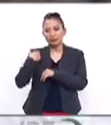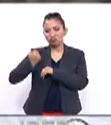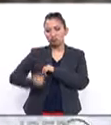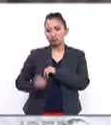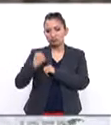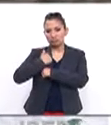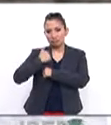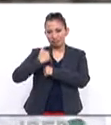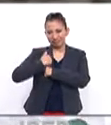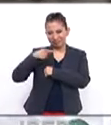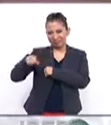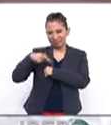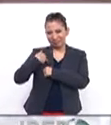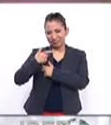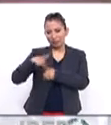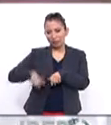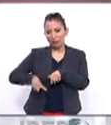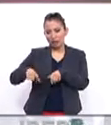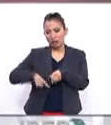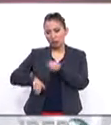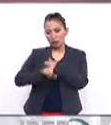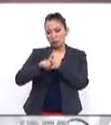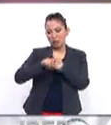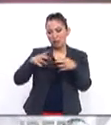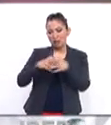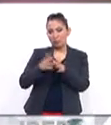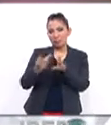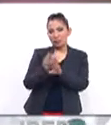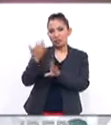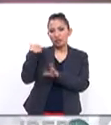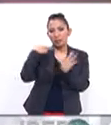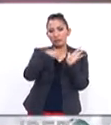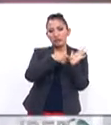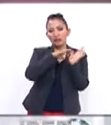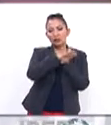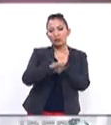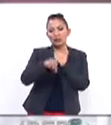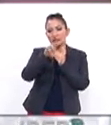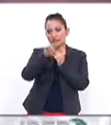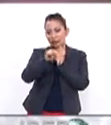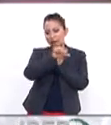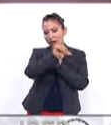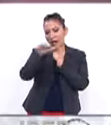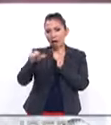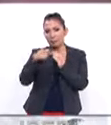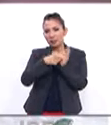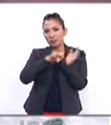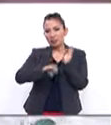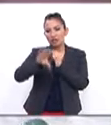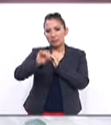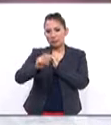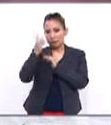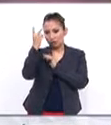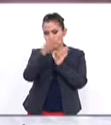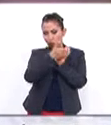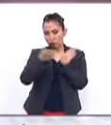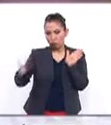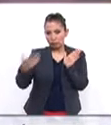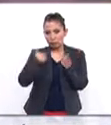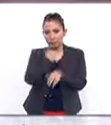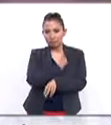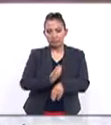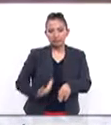dictaduras militares en ese país y a un conflicto armado que ocurrió entre 1980 y 1992.